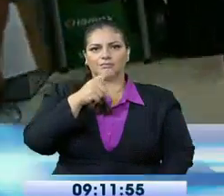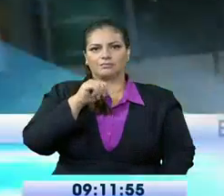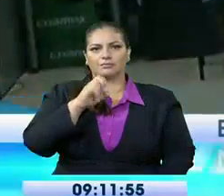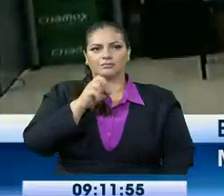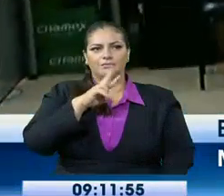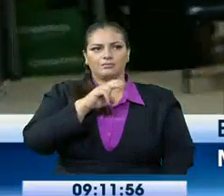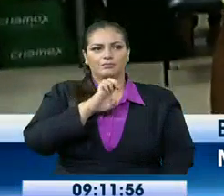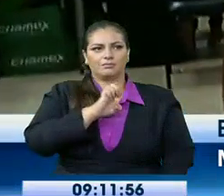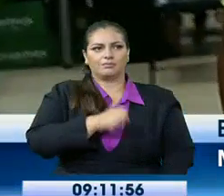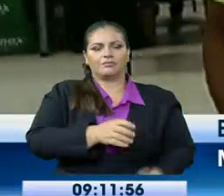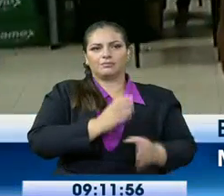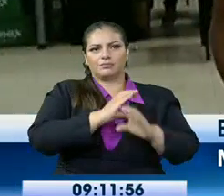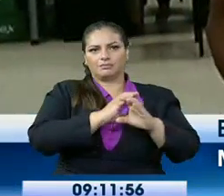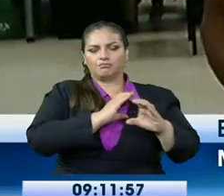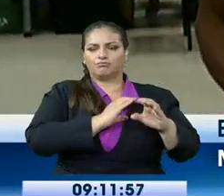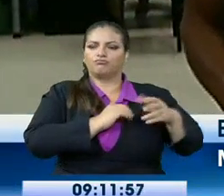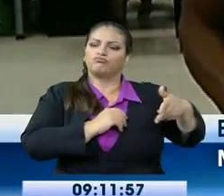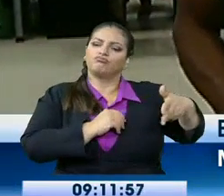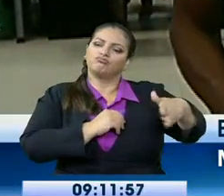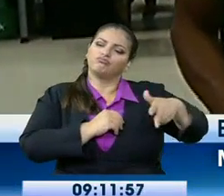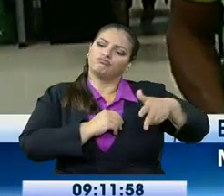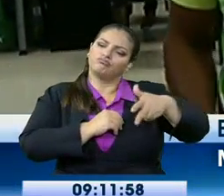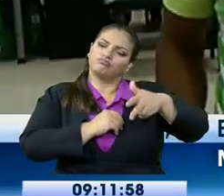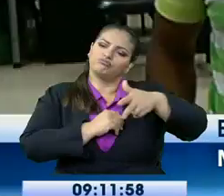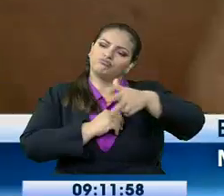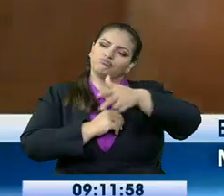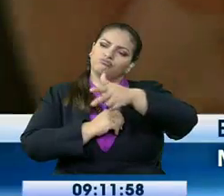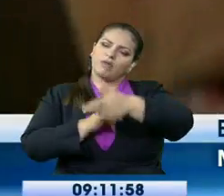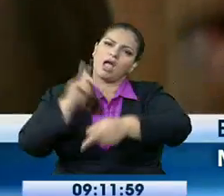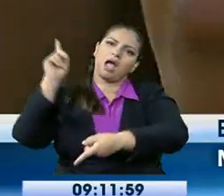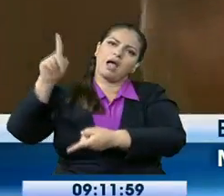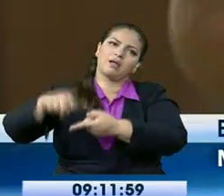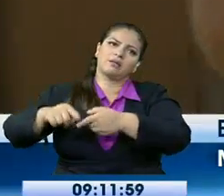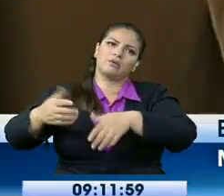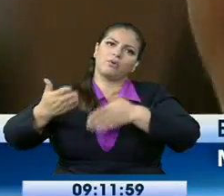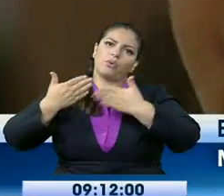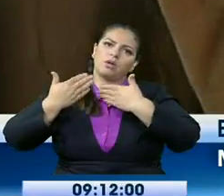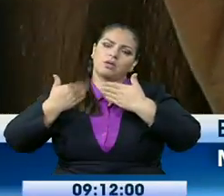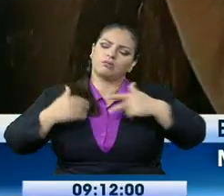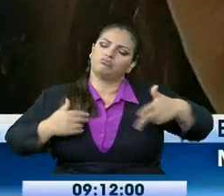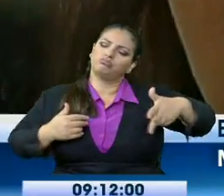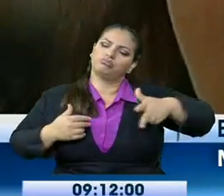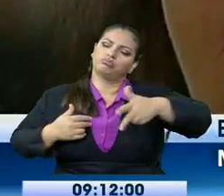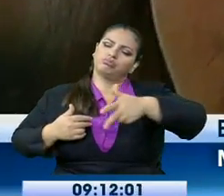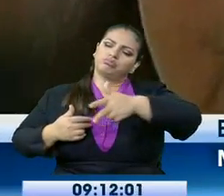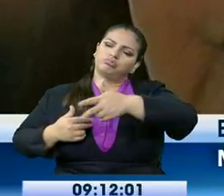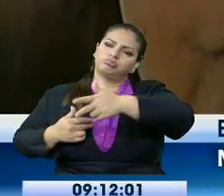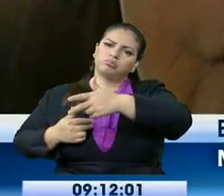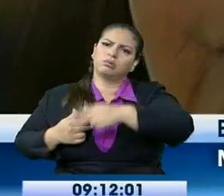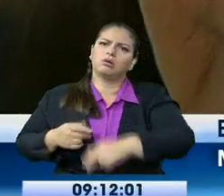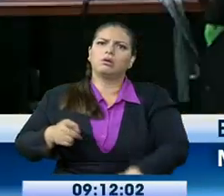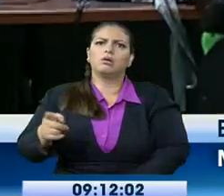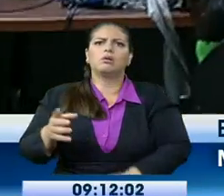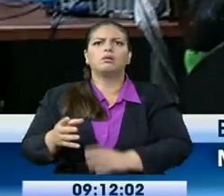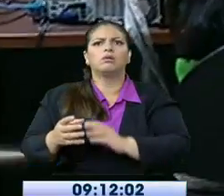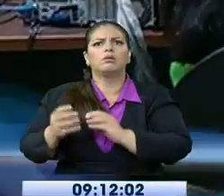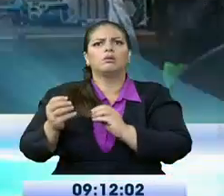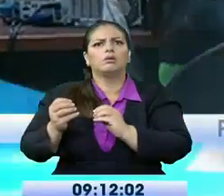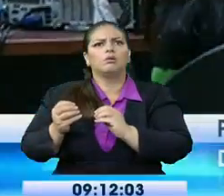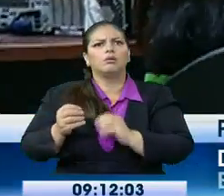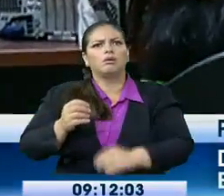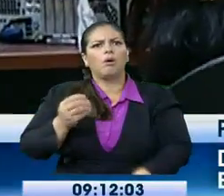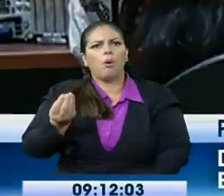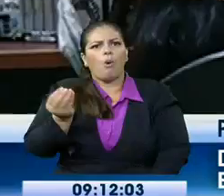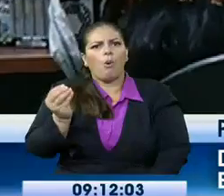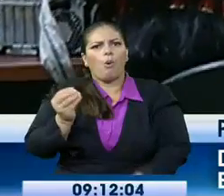Tras transcurrir una semana sin saber nada de su hijo, los angustiados padres se acercaron a la fiscalía a denunciar